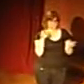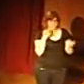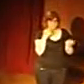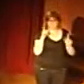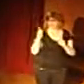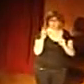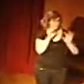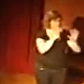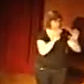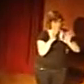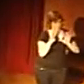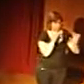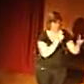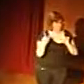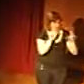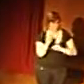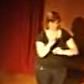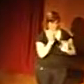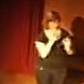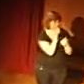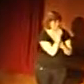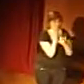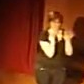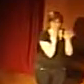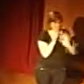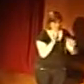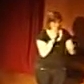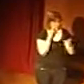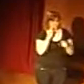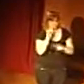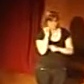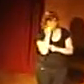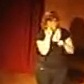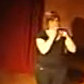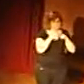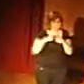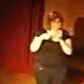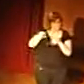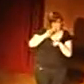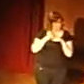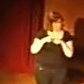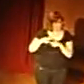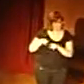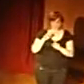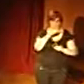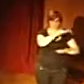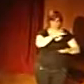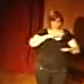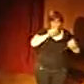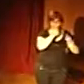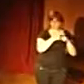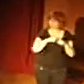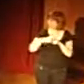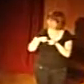poner solamente cinco o seis pero para que vean las distintas interpretaciones que bran Vila hace